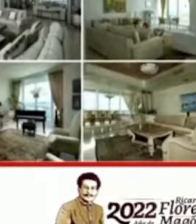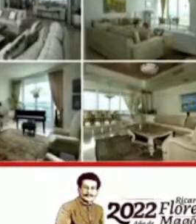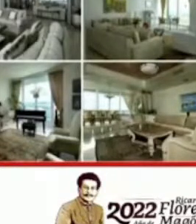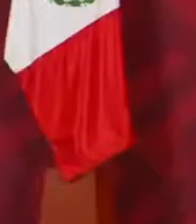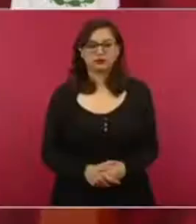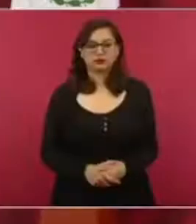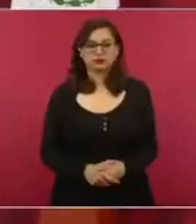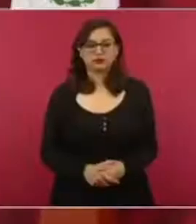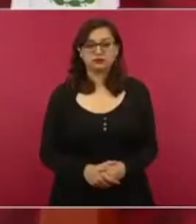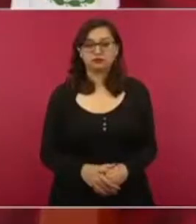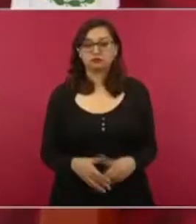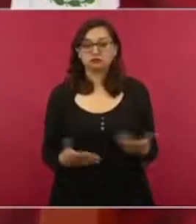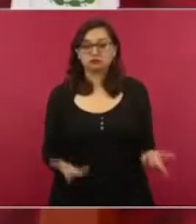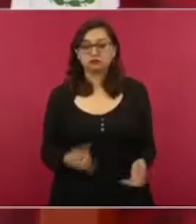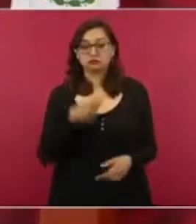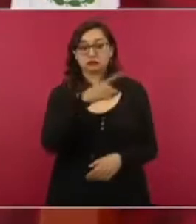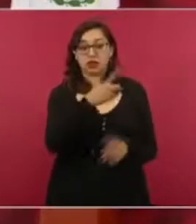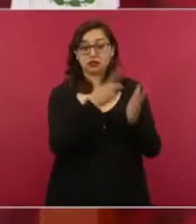aprovechar la oferta?